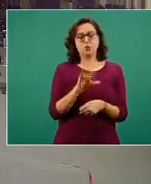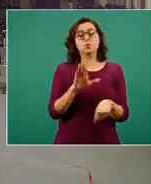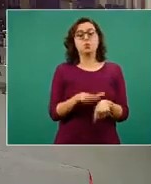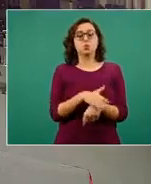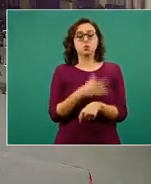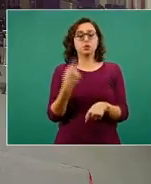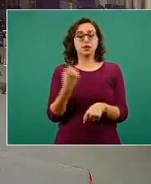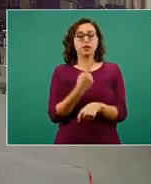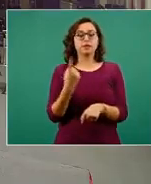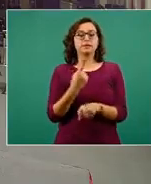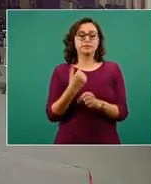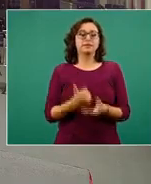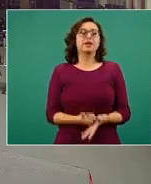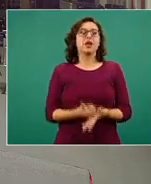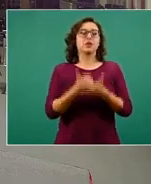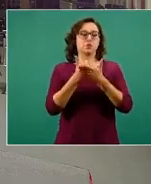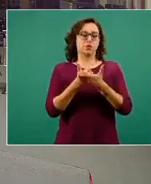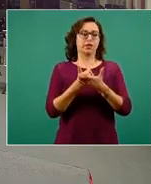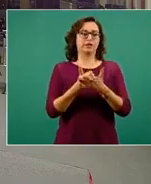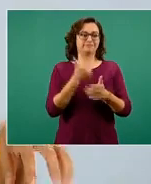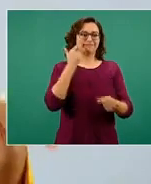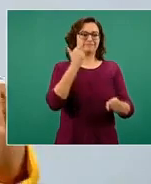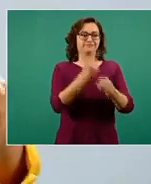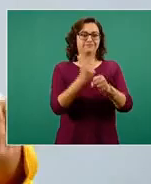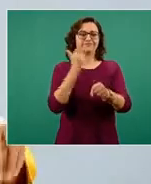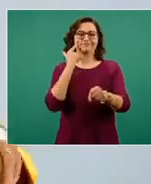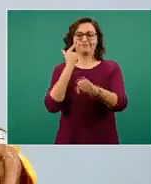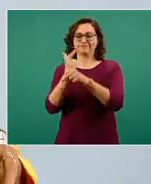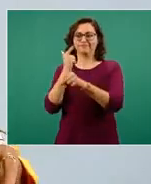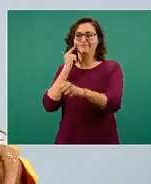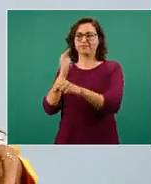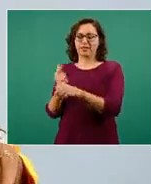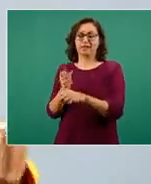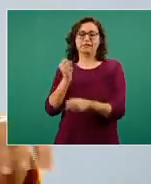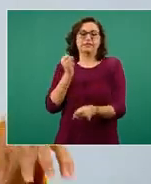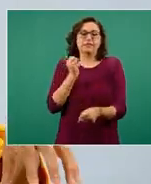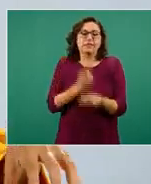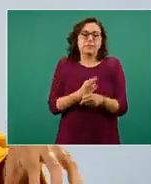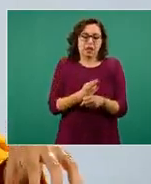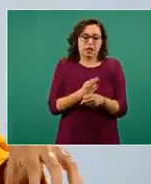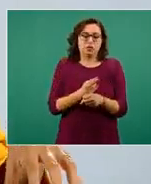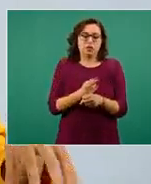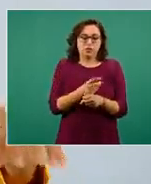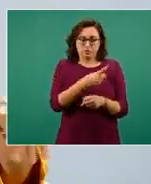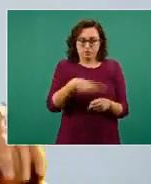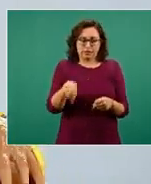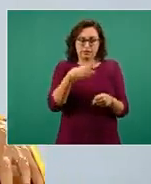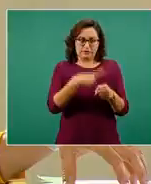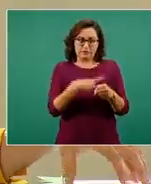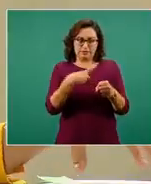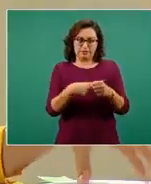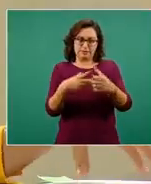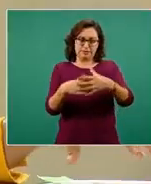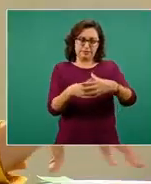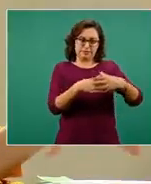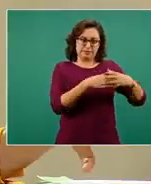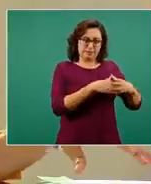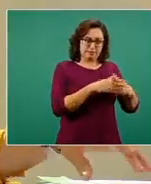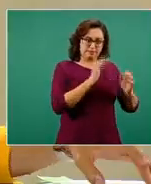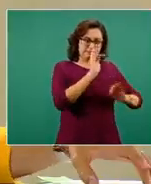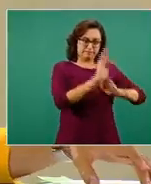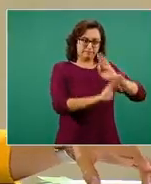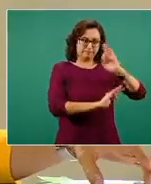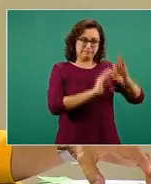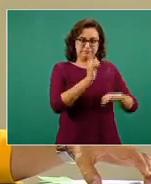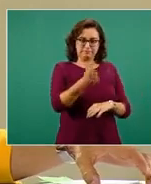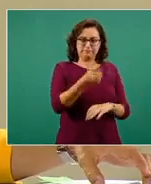esto nos va a permitir identificar rápidamente personas positivas, aislar y dar el tratamiento y el